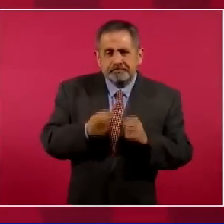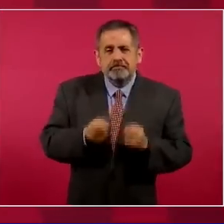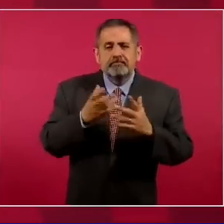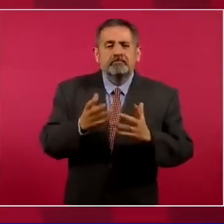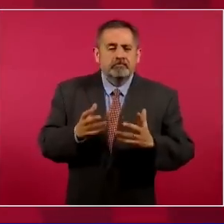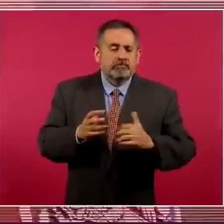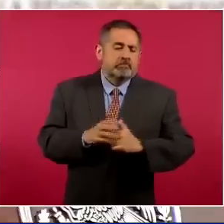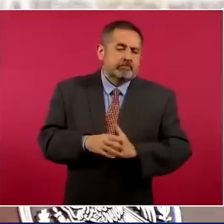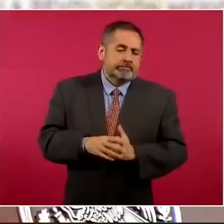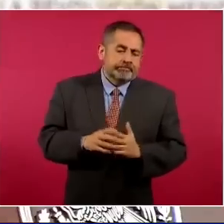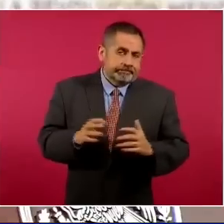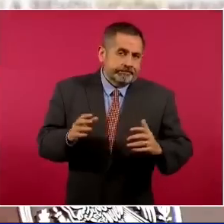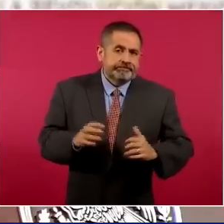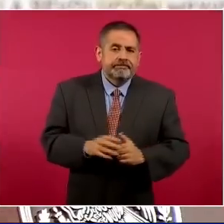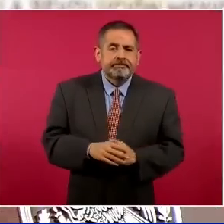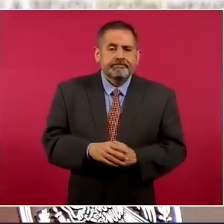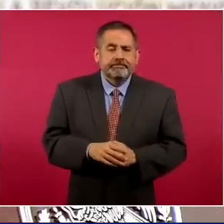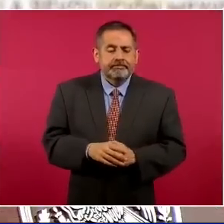les va